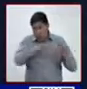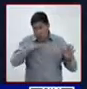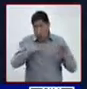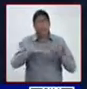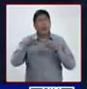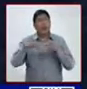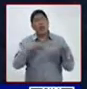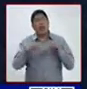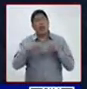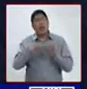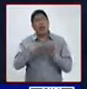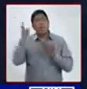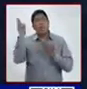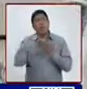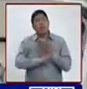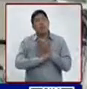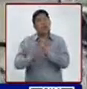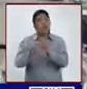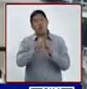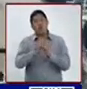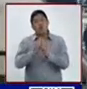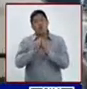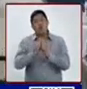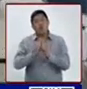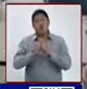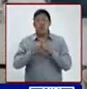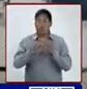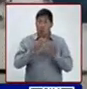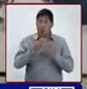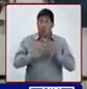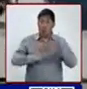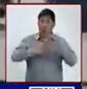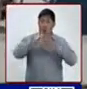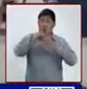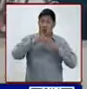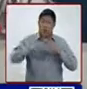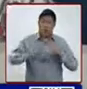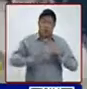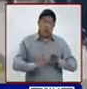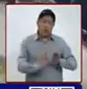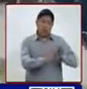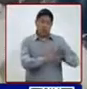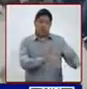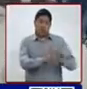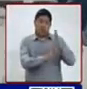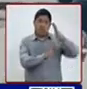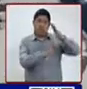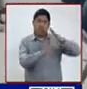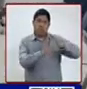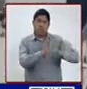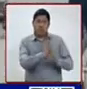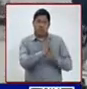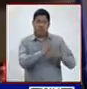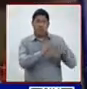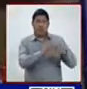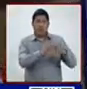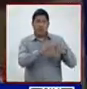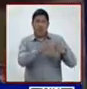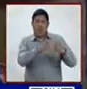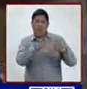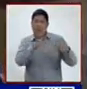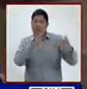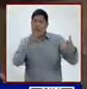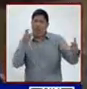está diseñando un plan conjunto que incluye acciones como la construcción de un rompeolas que va a permitir el ingreso de naves de mayor